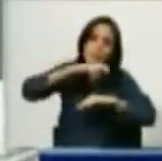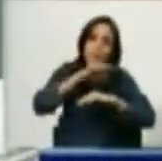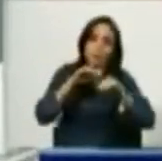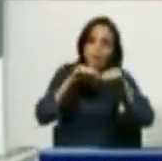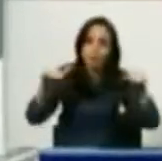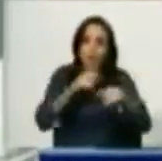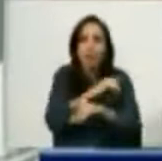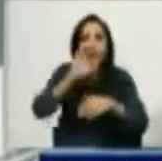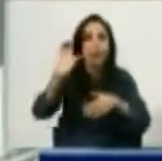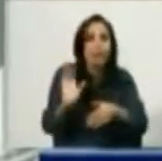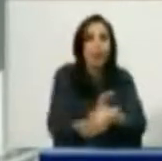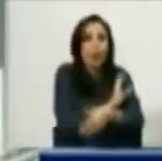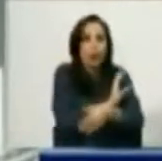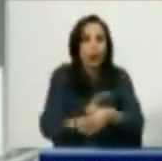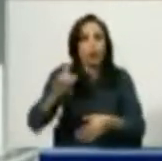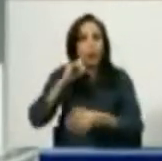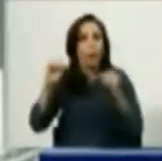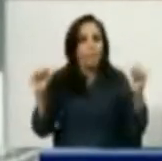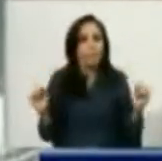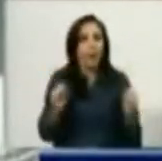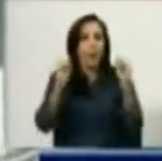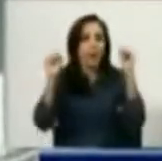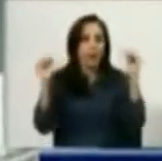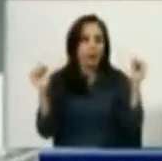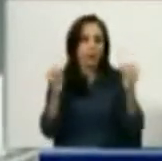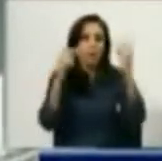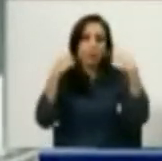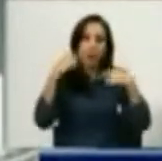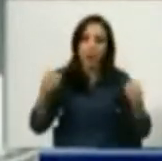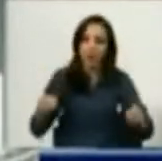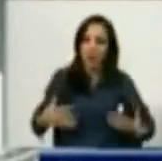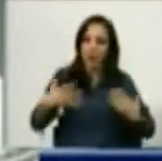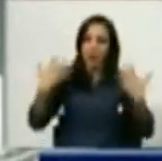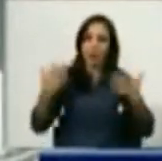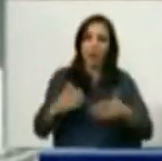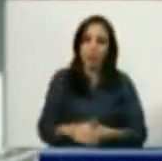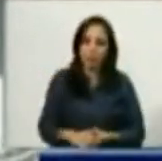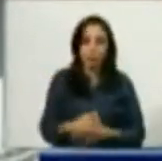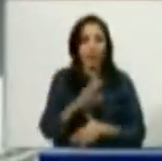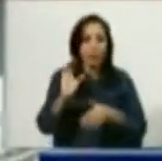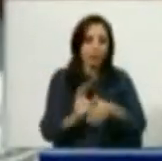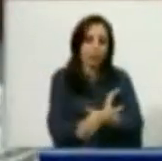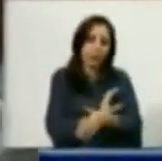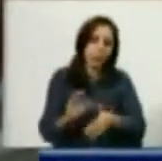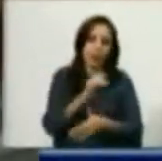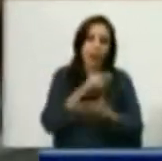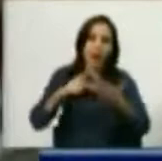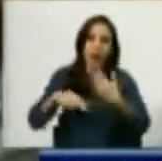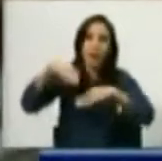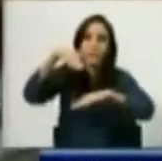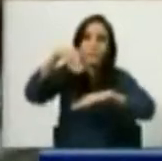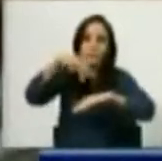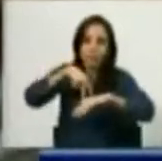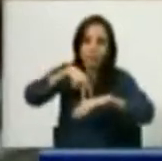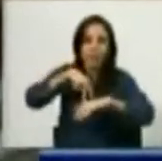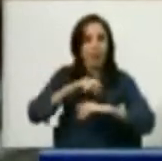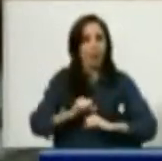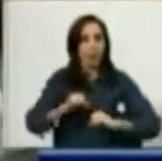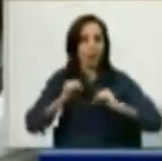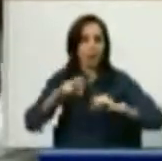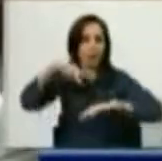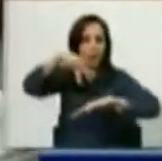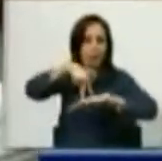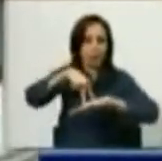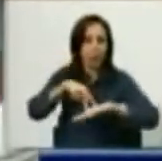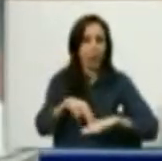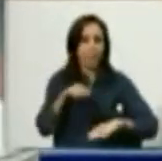todos cantábamos vive Vive tu vida Dale alegría y apenas puso un pie en la tarima se enderezó y con